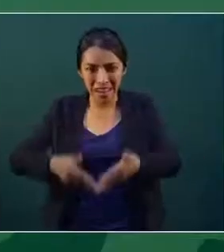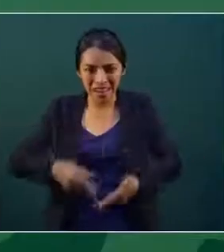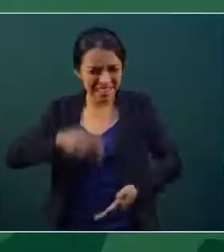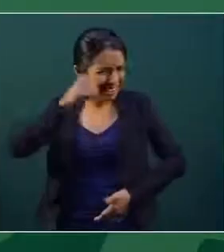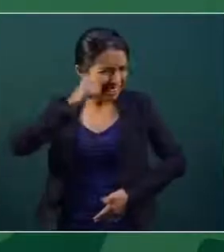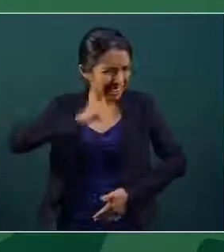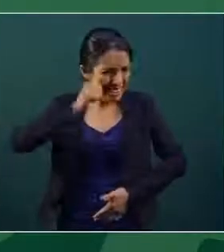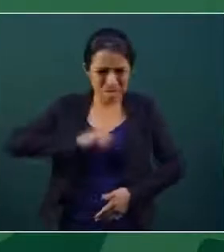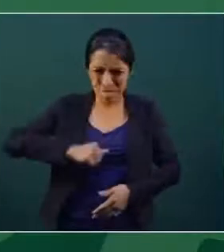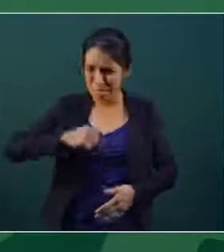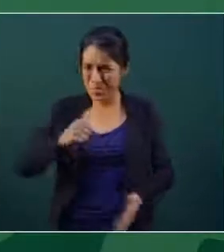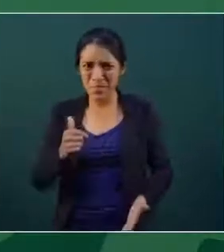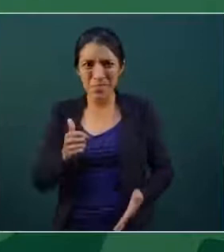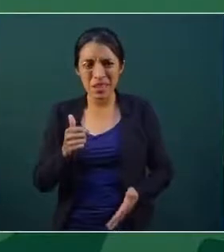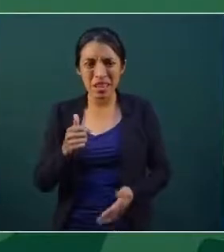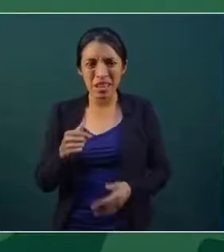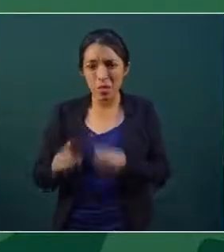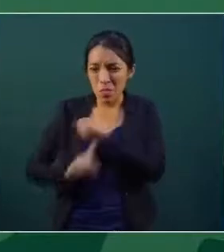primeros en llegar